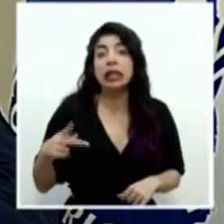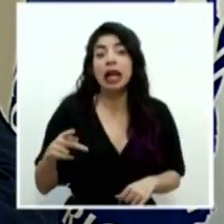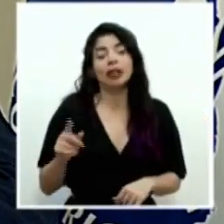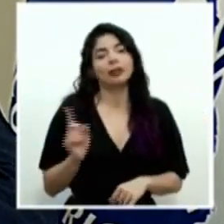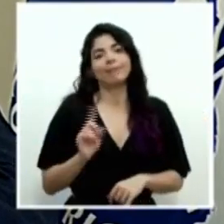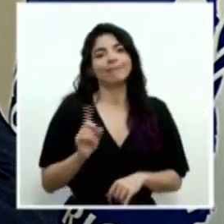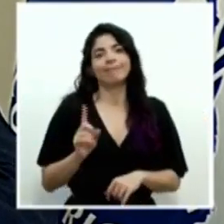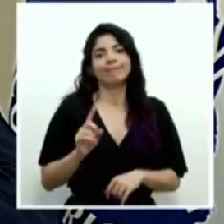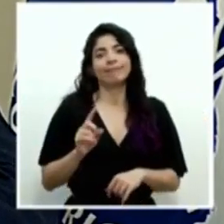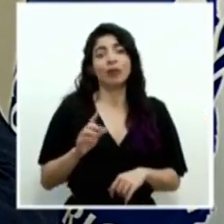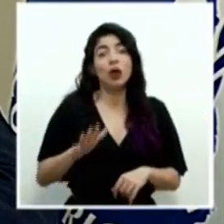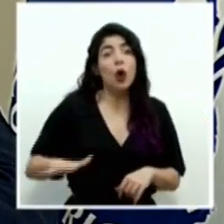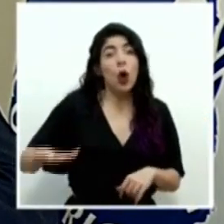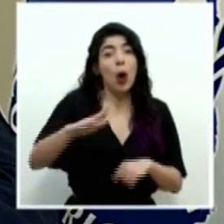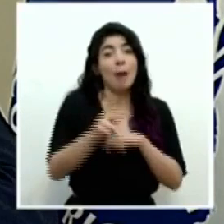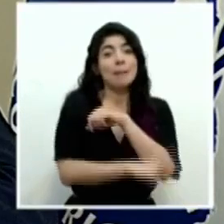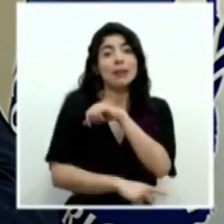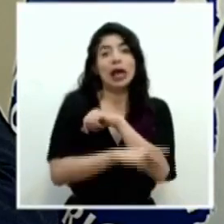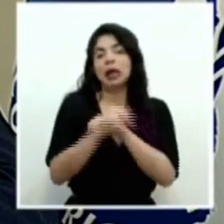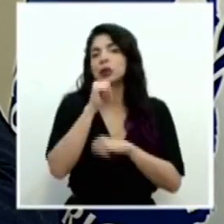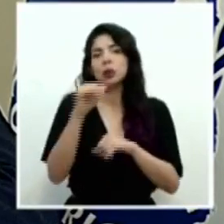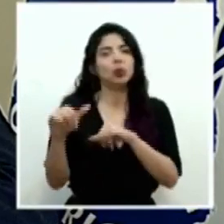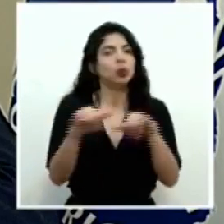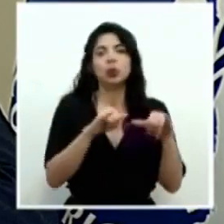a lo largo y ancho de todo el país.